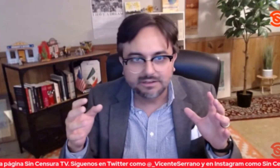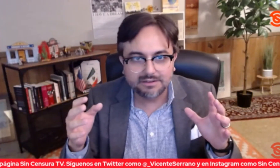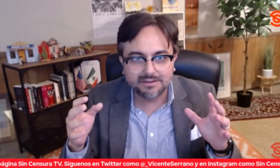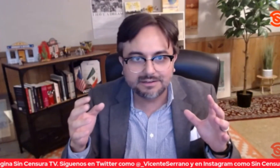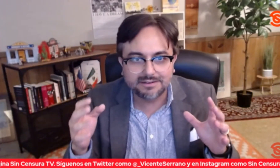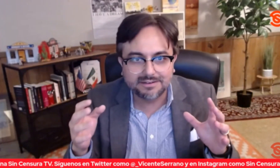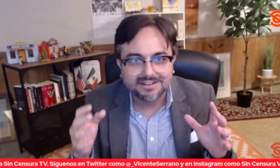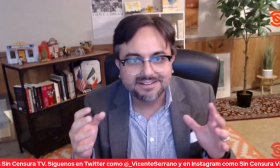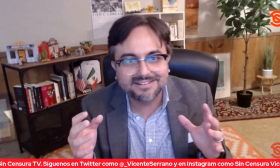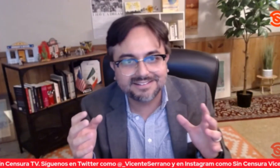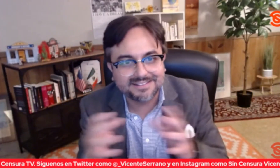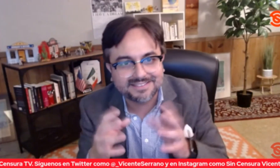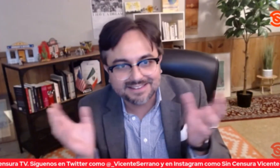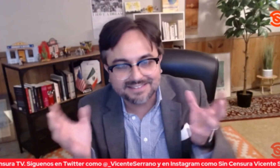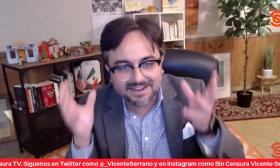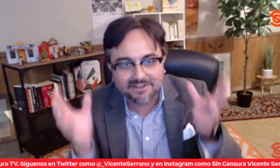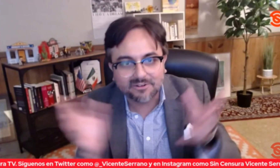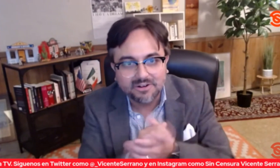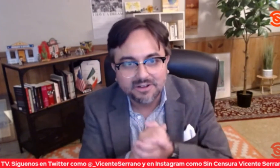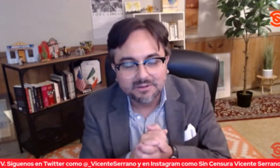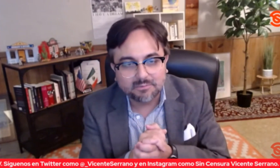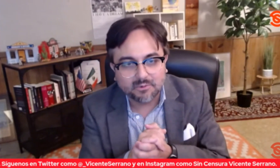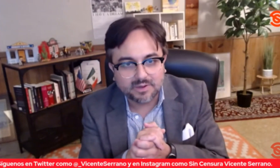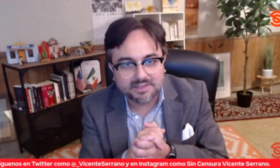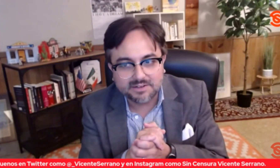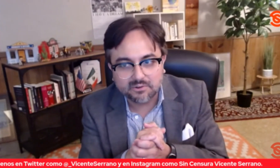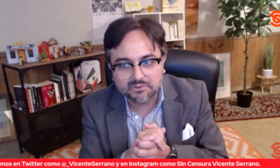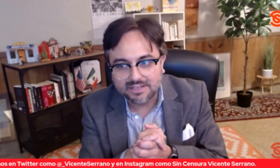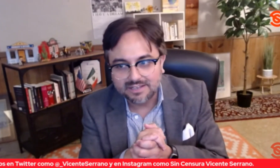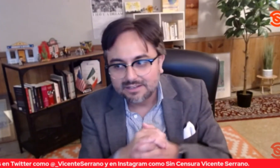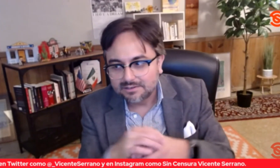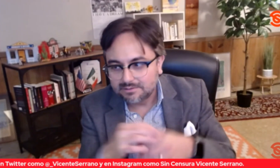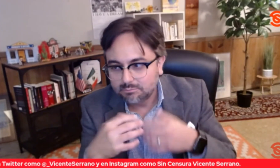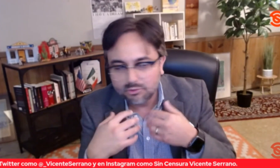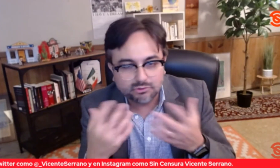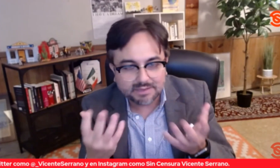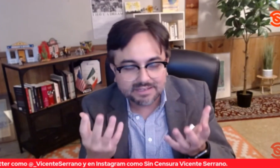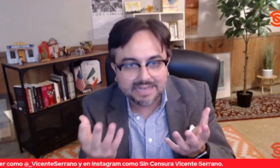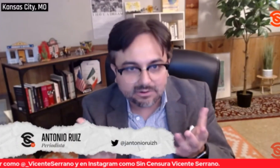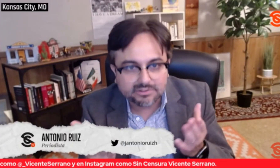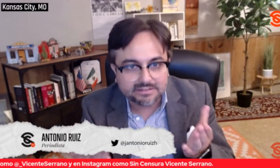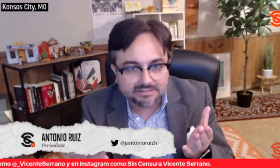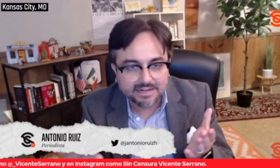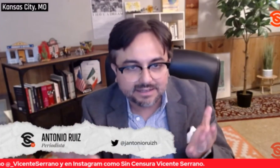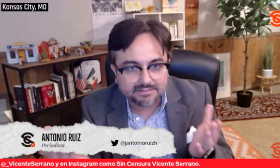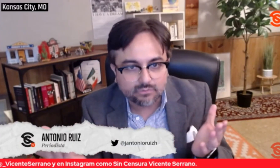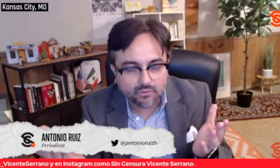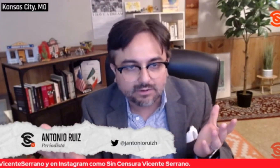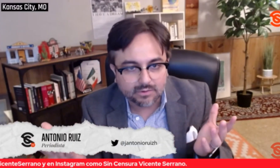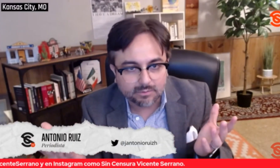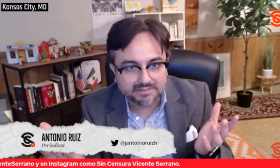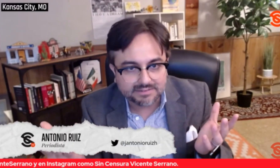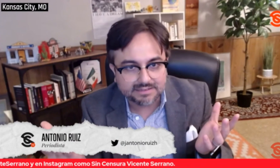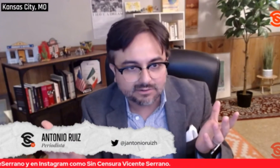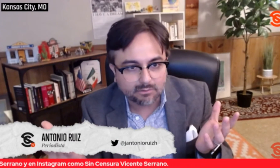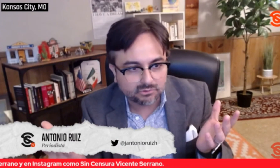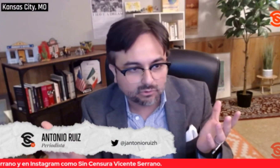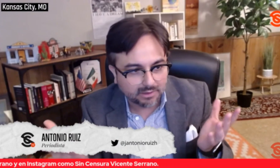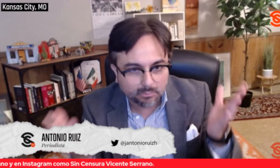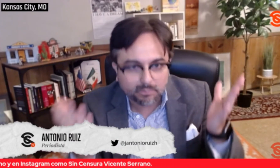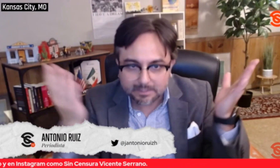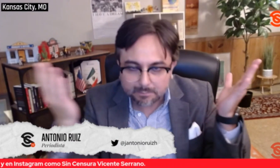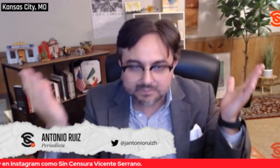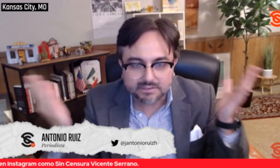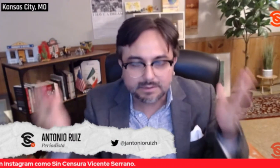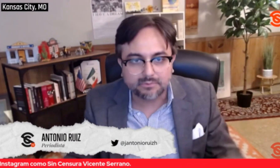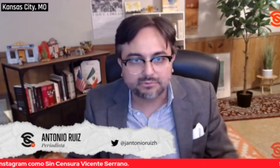secreto detrás de él, ¿no? Por cualquier cosa. Muchos mexicanos quisieran que así fuera con el presidente López